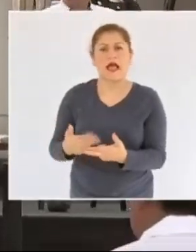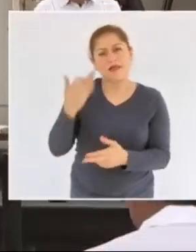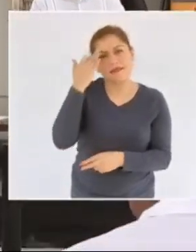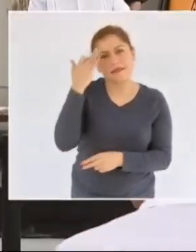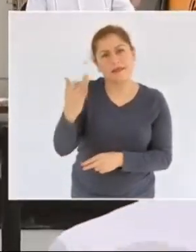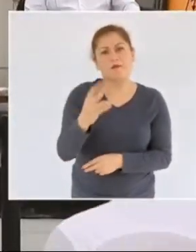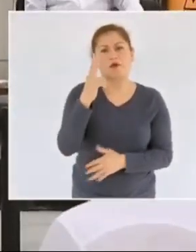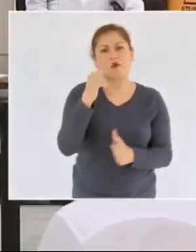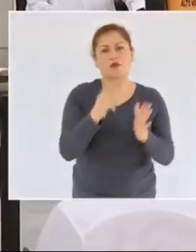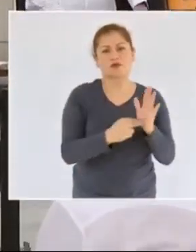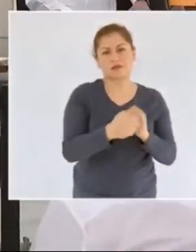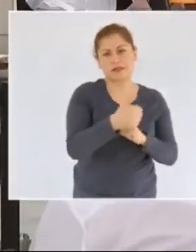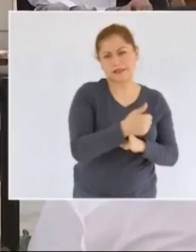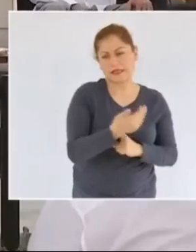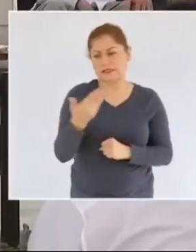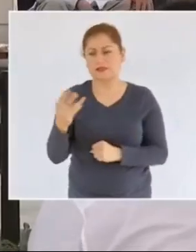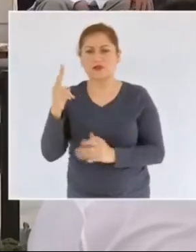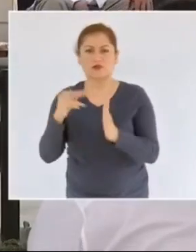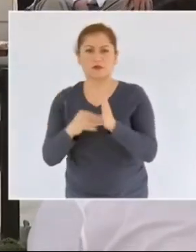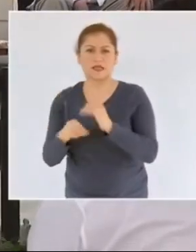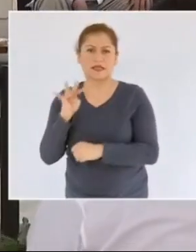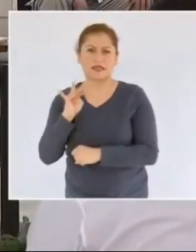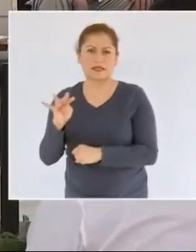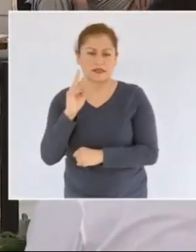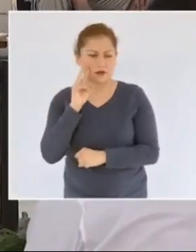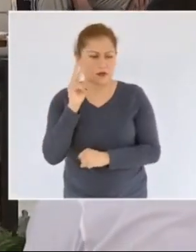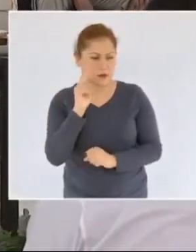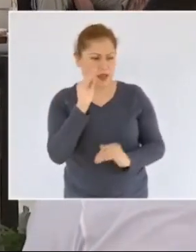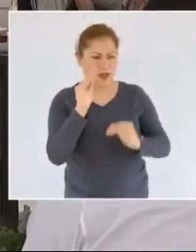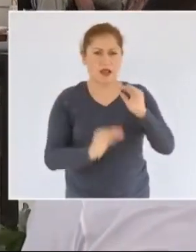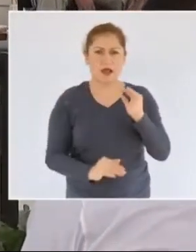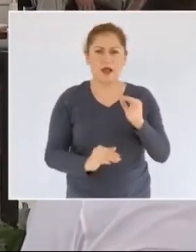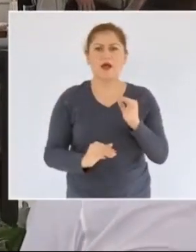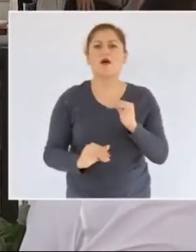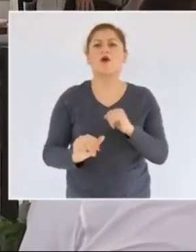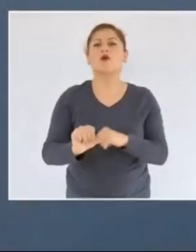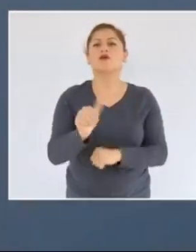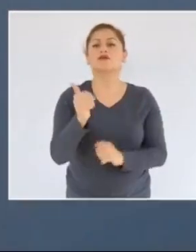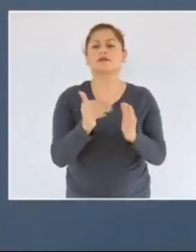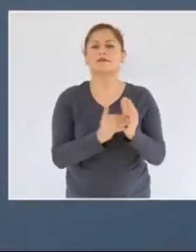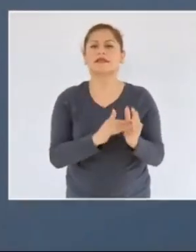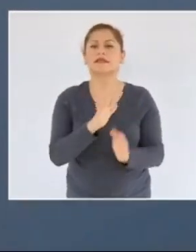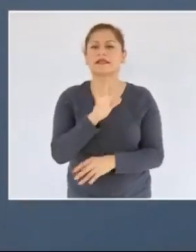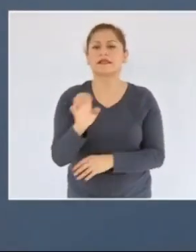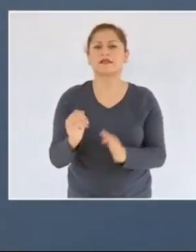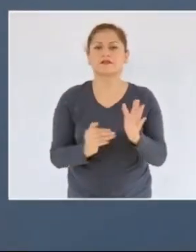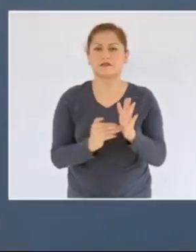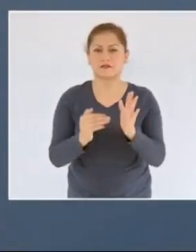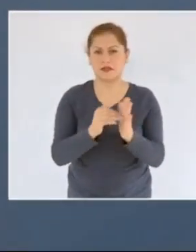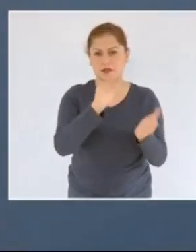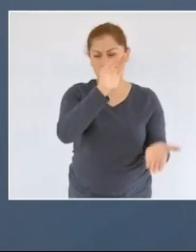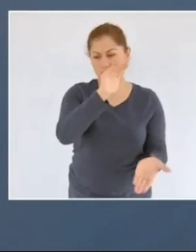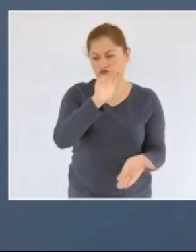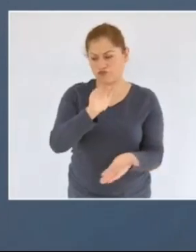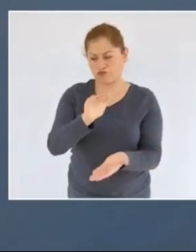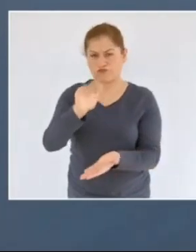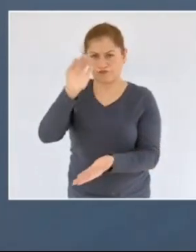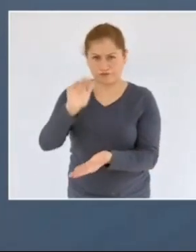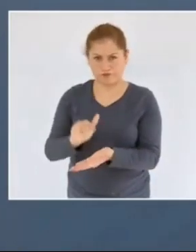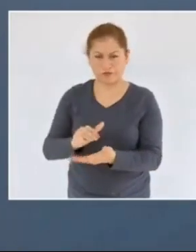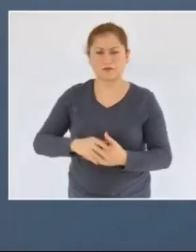2006-2019, se observa una caída de 11,500 millones de barriles. Esto